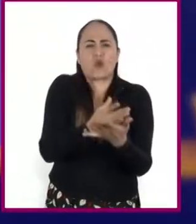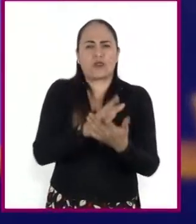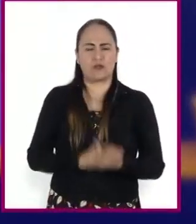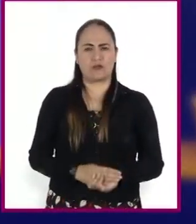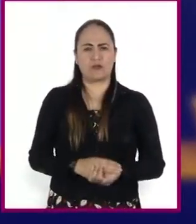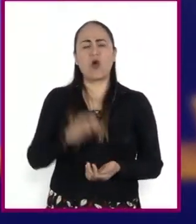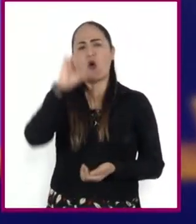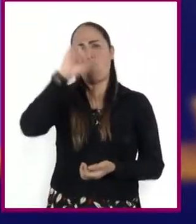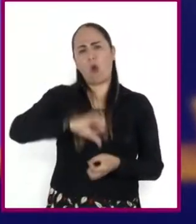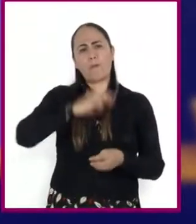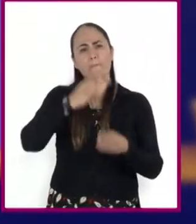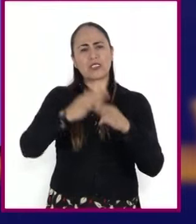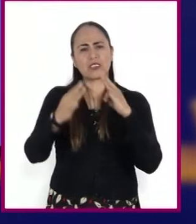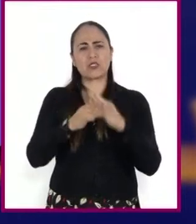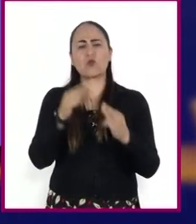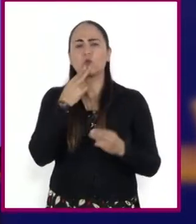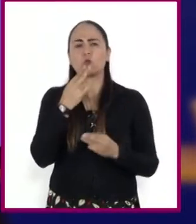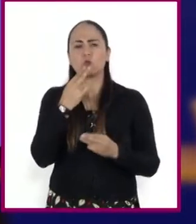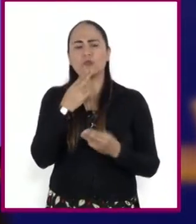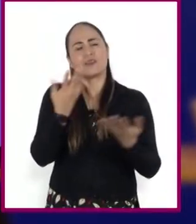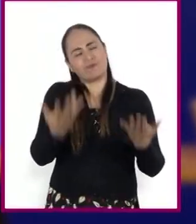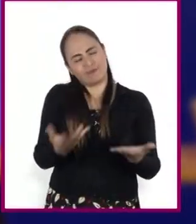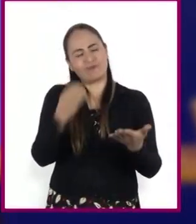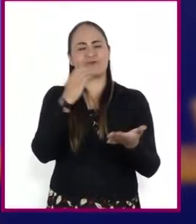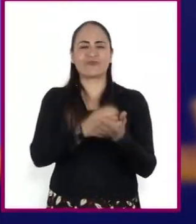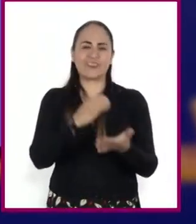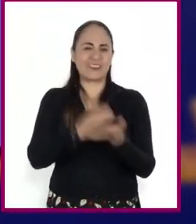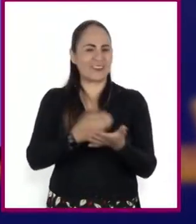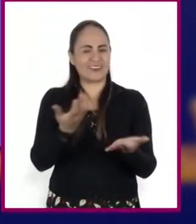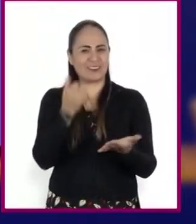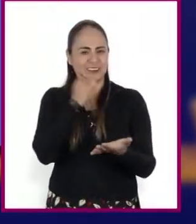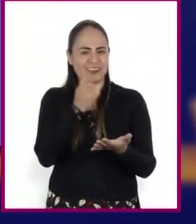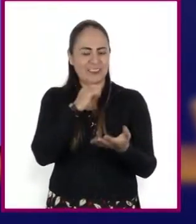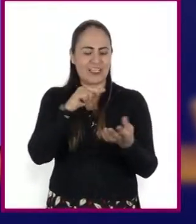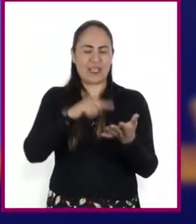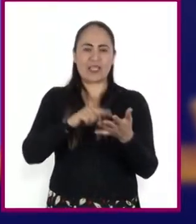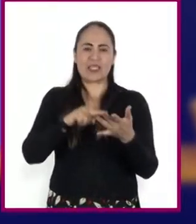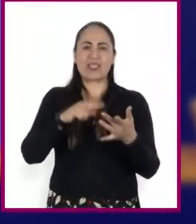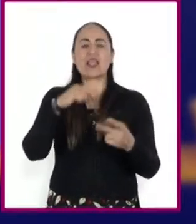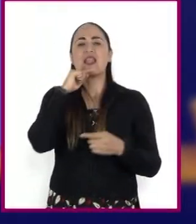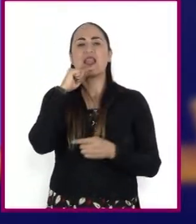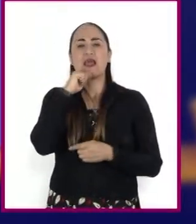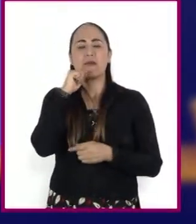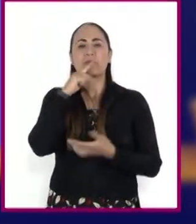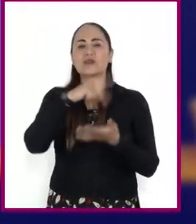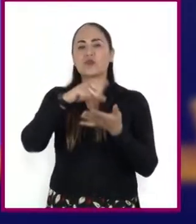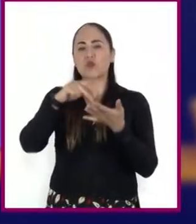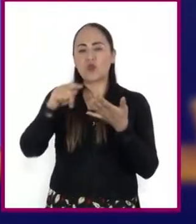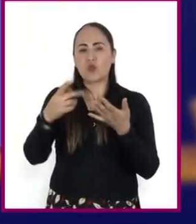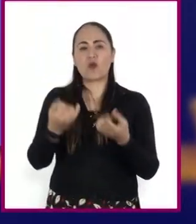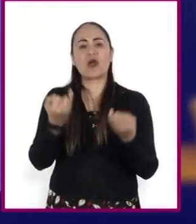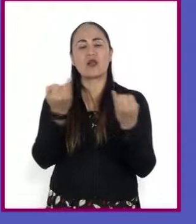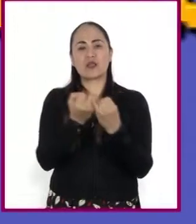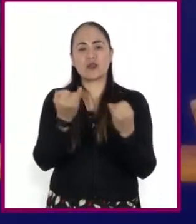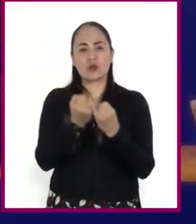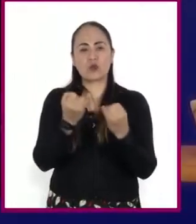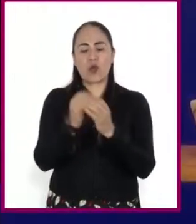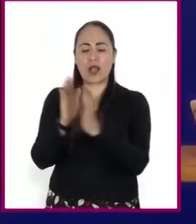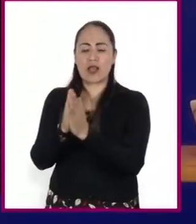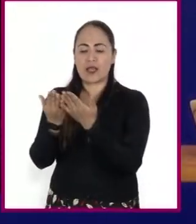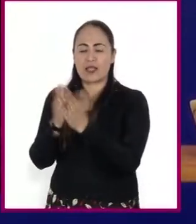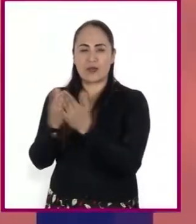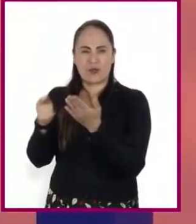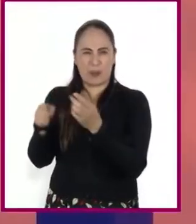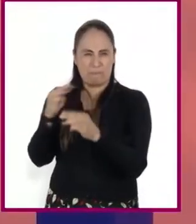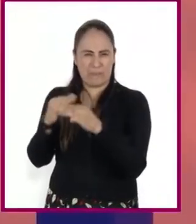necesitar para esta sesión son su siempre confiable cuaderno, lápiz o bolígrafo para tomar notas. También tengan a la mano su libro de